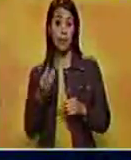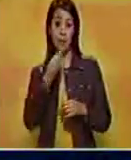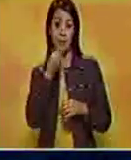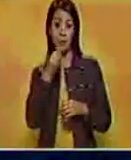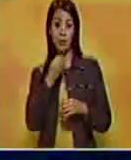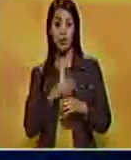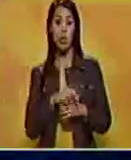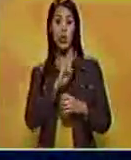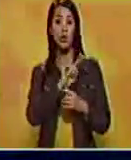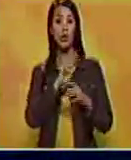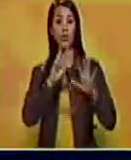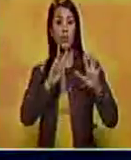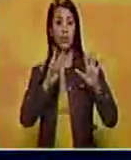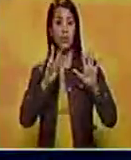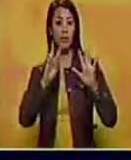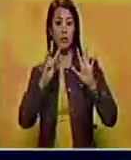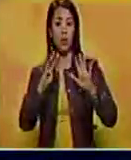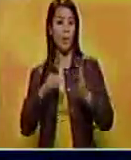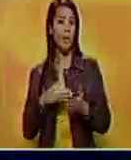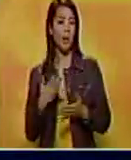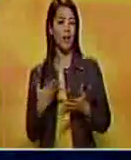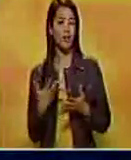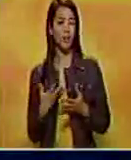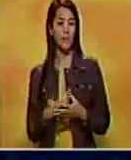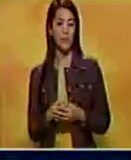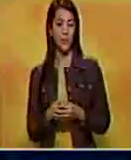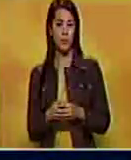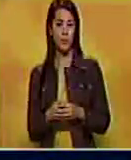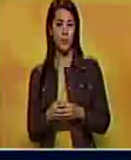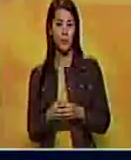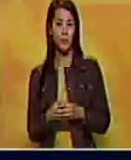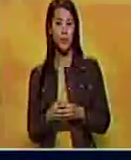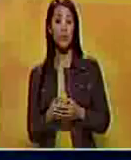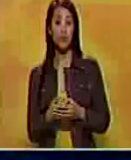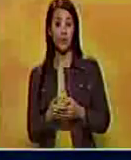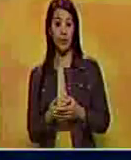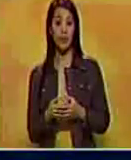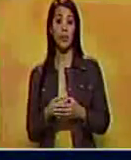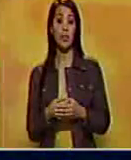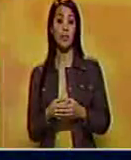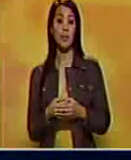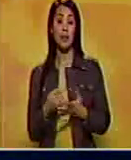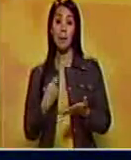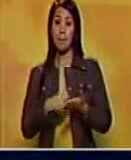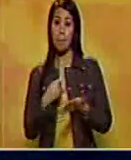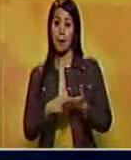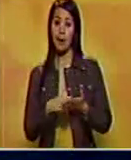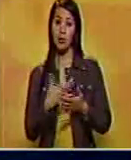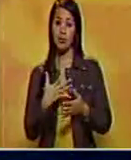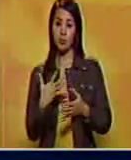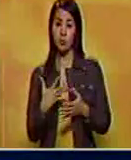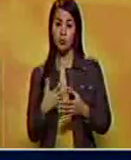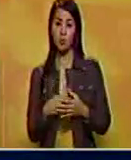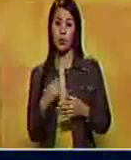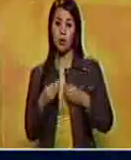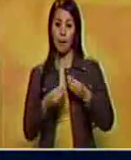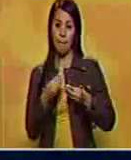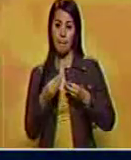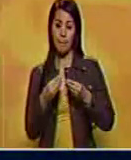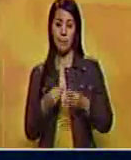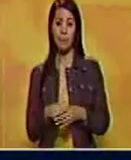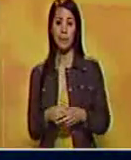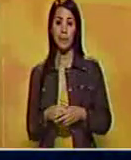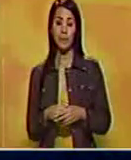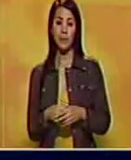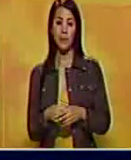279 mil 544 1 549 mil bolívares el pago podrá realizarse preferentemente